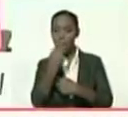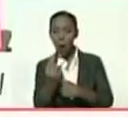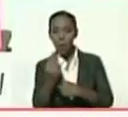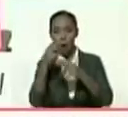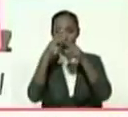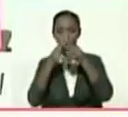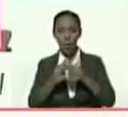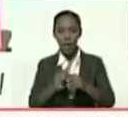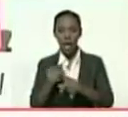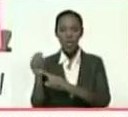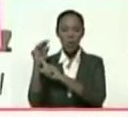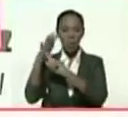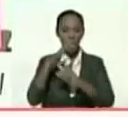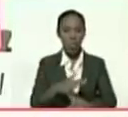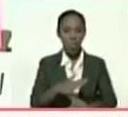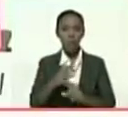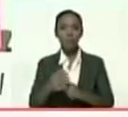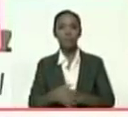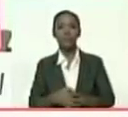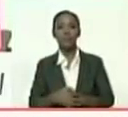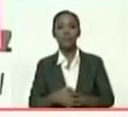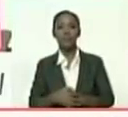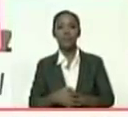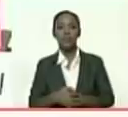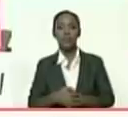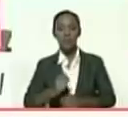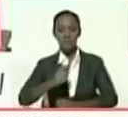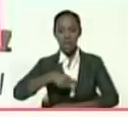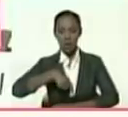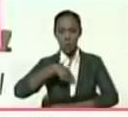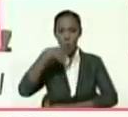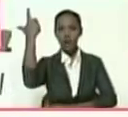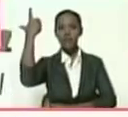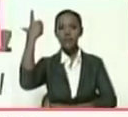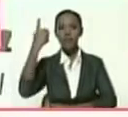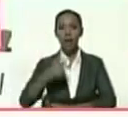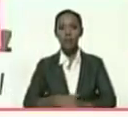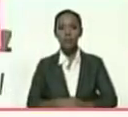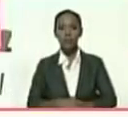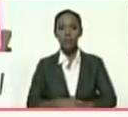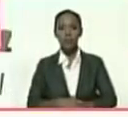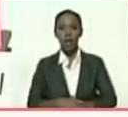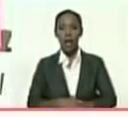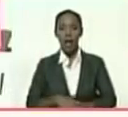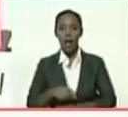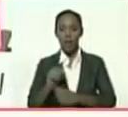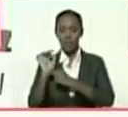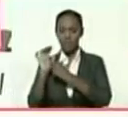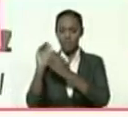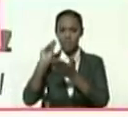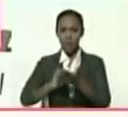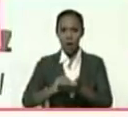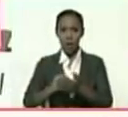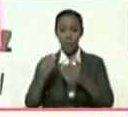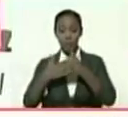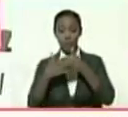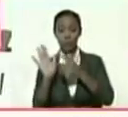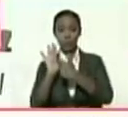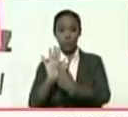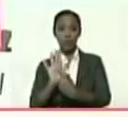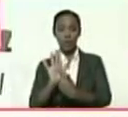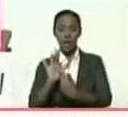humildes, a eso sí hay que reprimirlo. Vergüenza, y quedan al descubierto en su